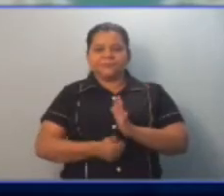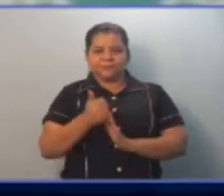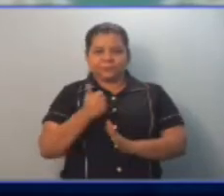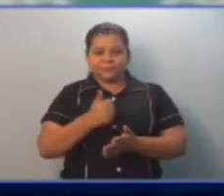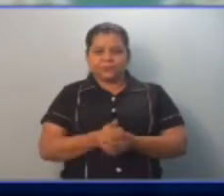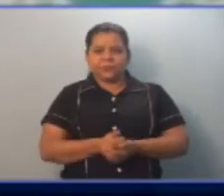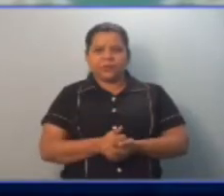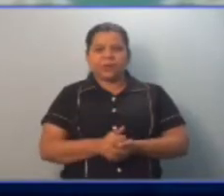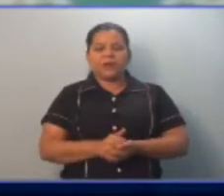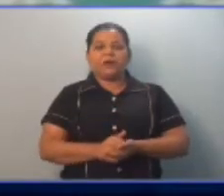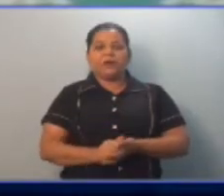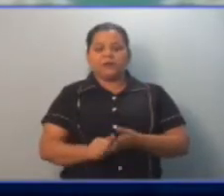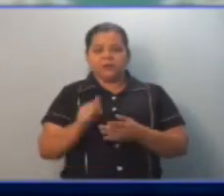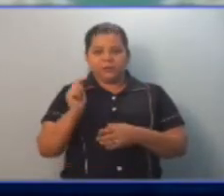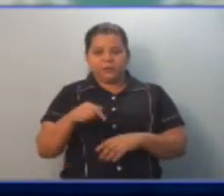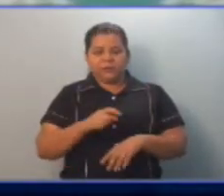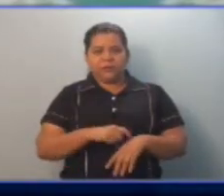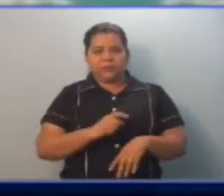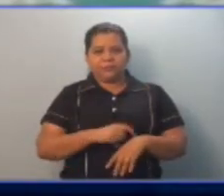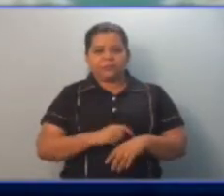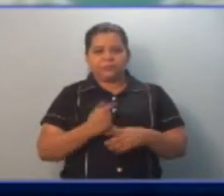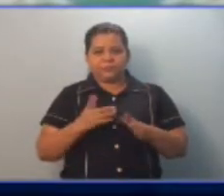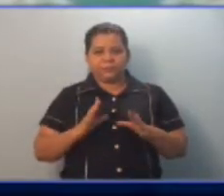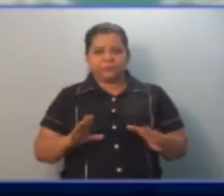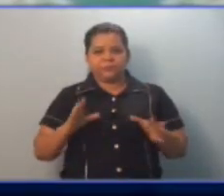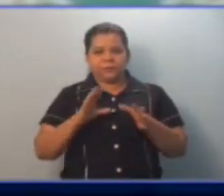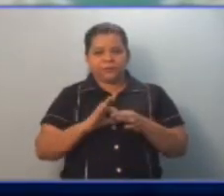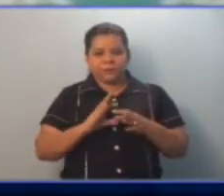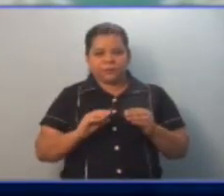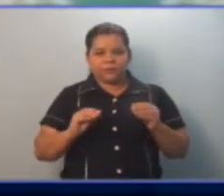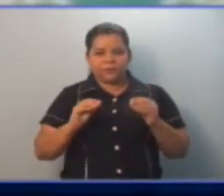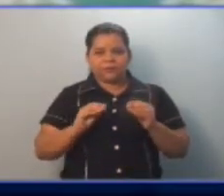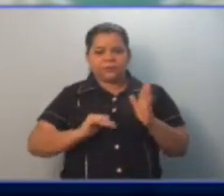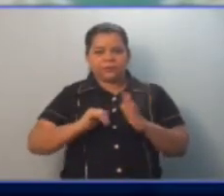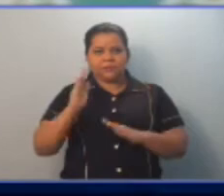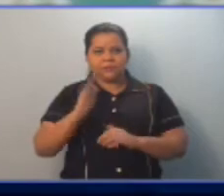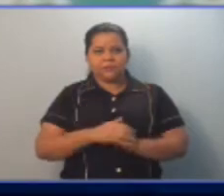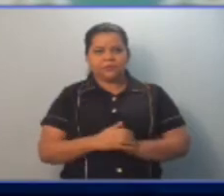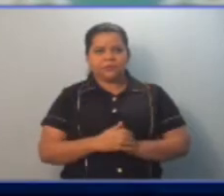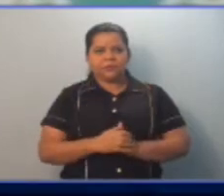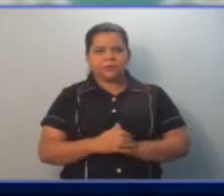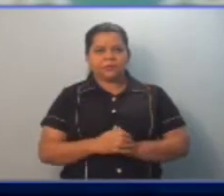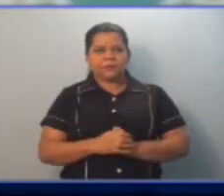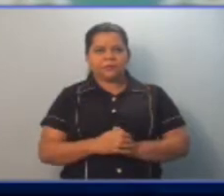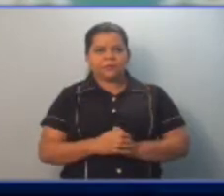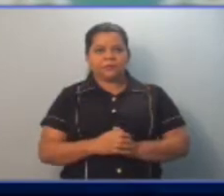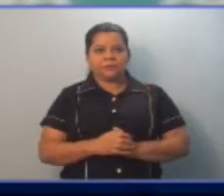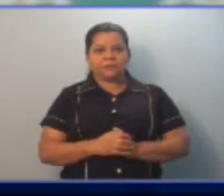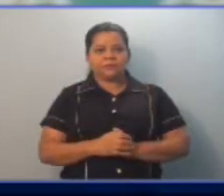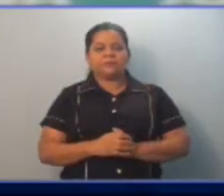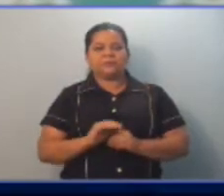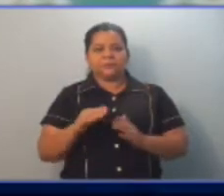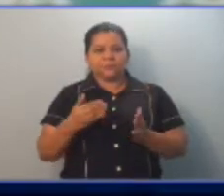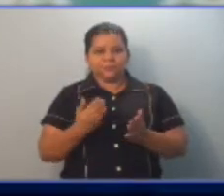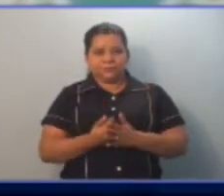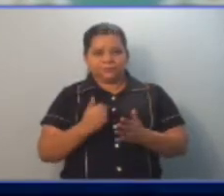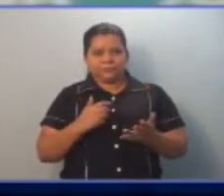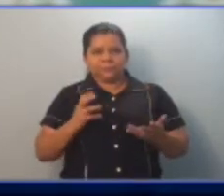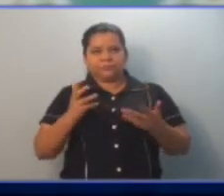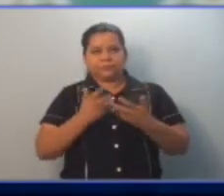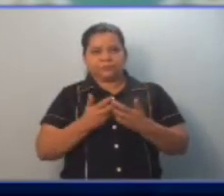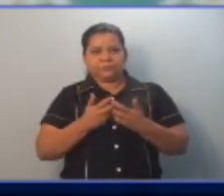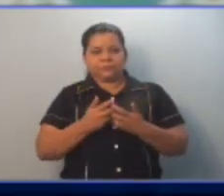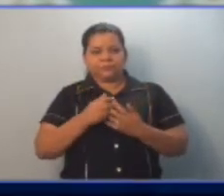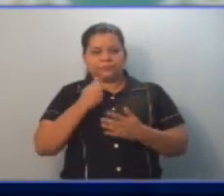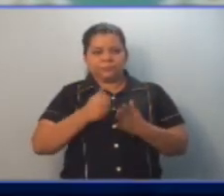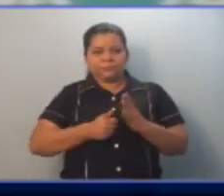las razones por las que estos casos no prosperaban. Por ejemplo, una revocatoria que tendría que